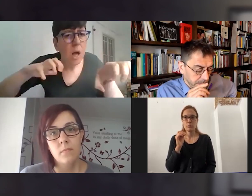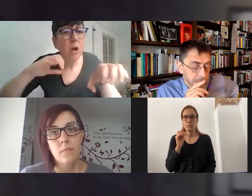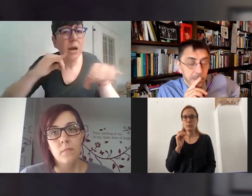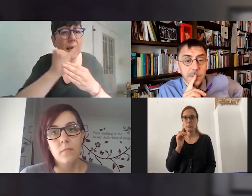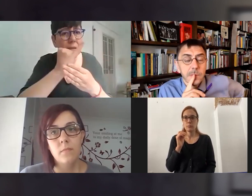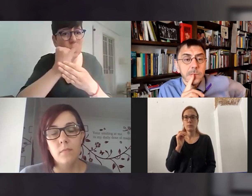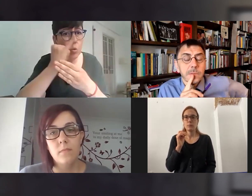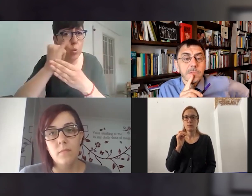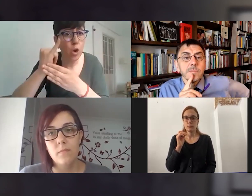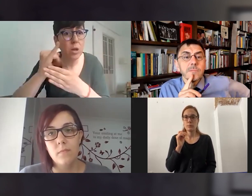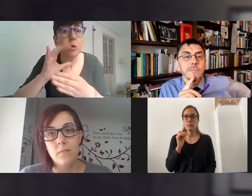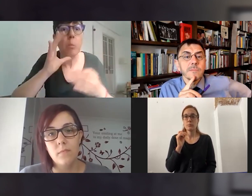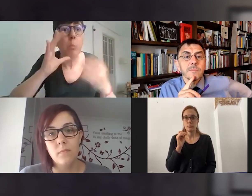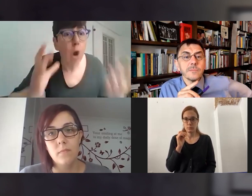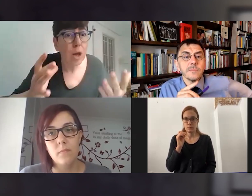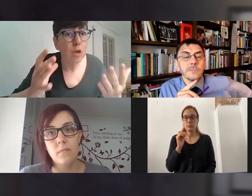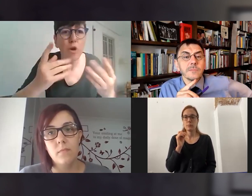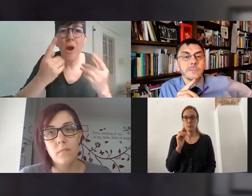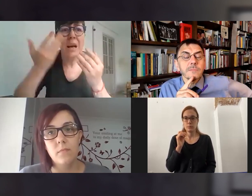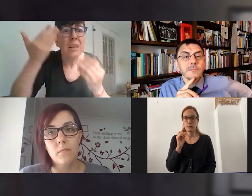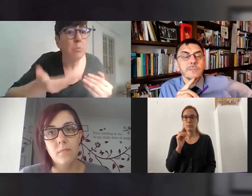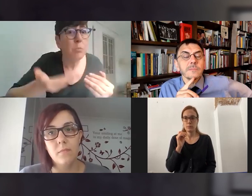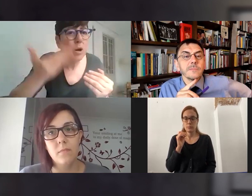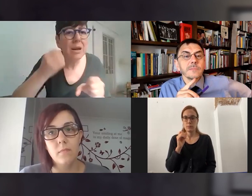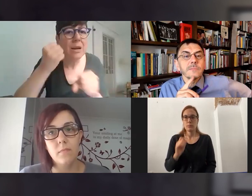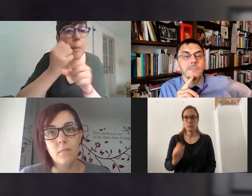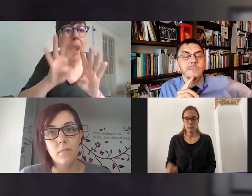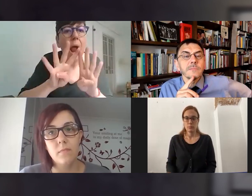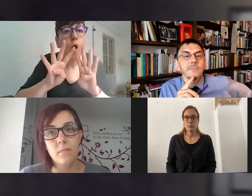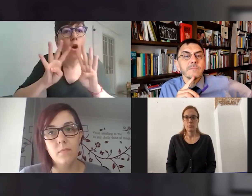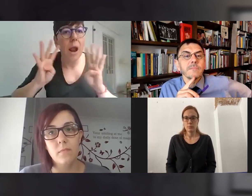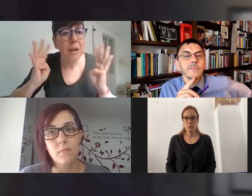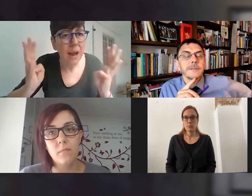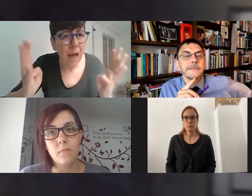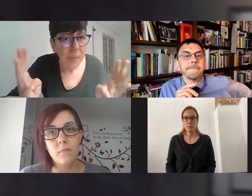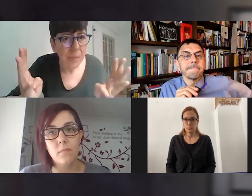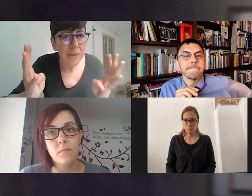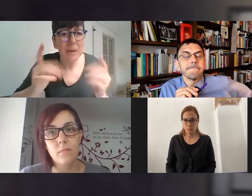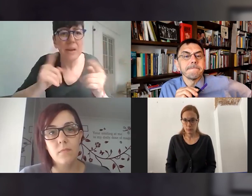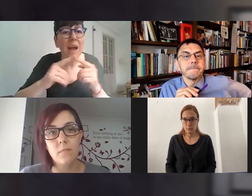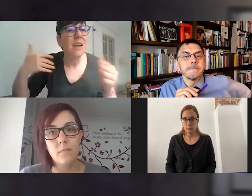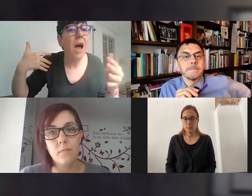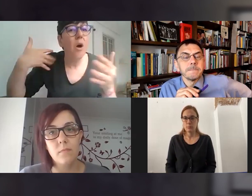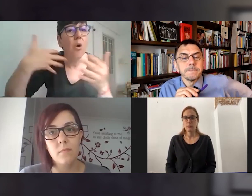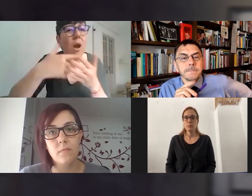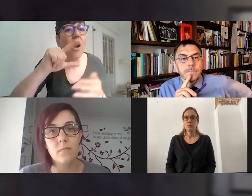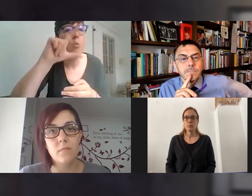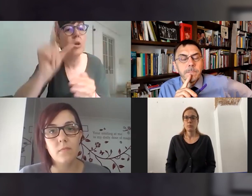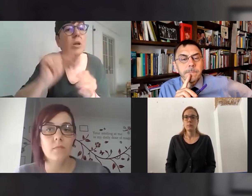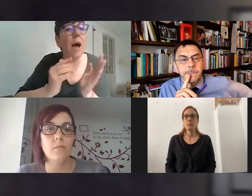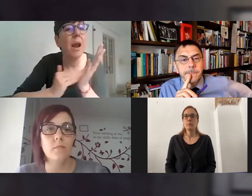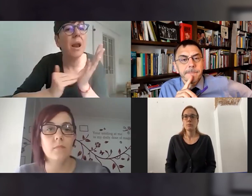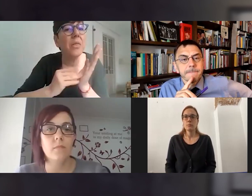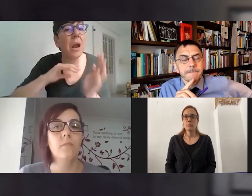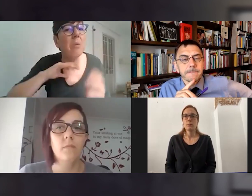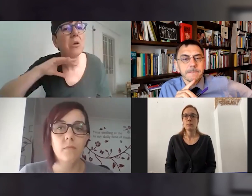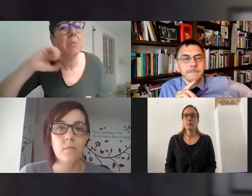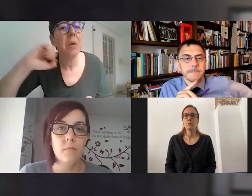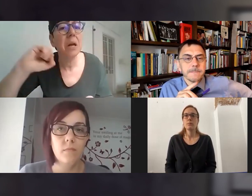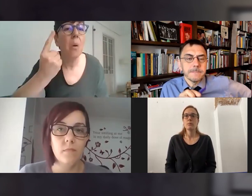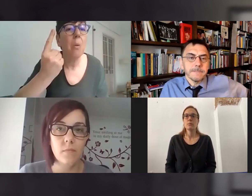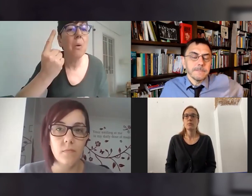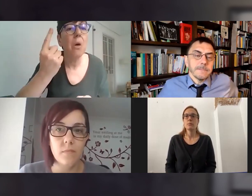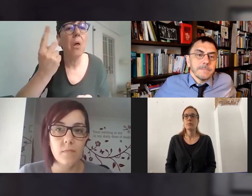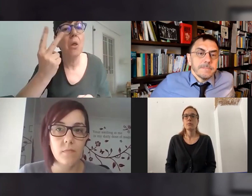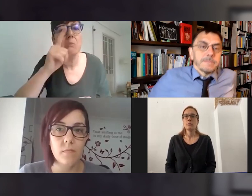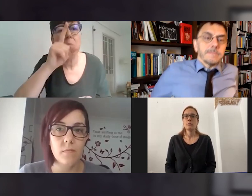Conchi, seamos mayoría dentro de las instituciones. Porque es muy, muy importante trabajar la coralidad. Hasta ahora